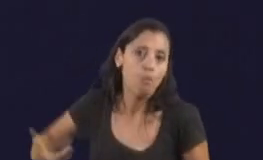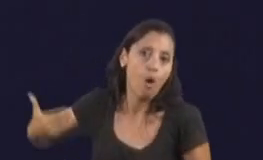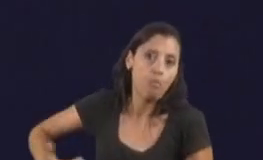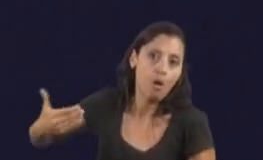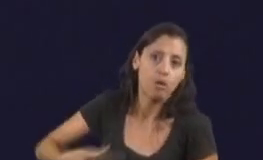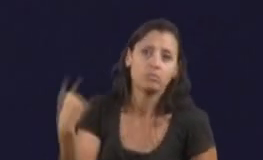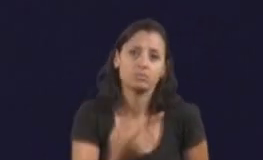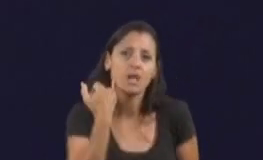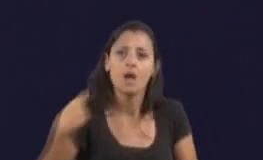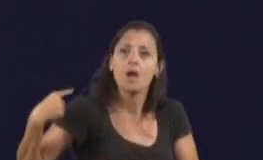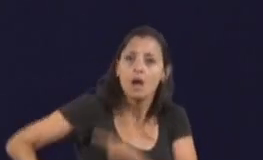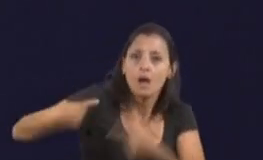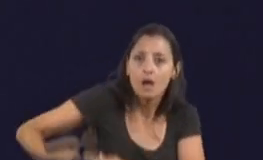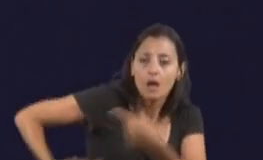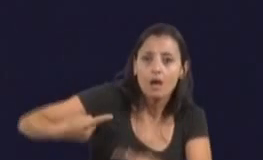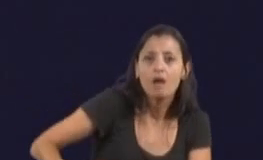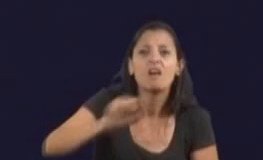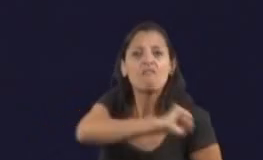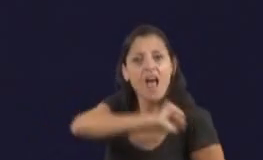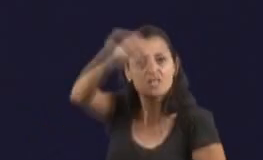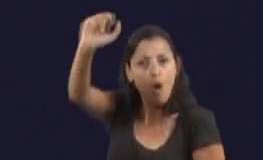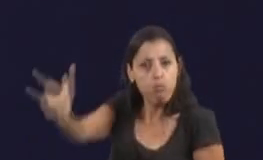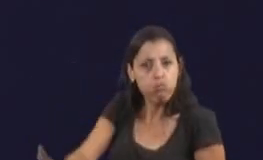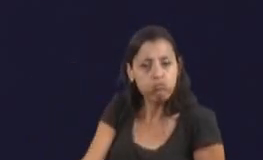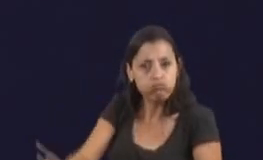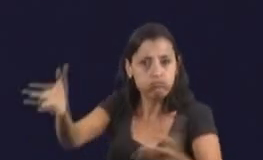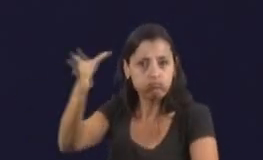22 años de un esquema inflacionario